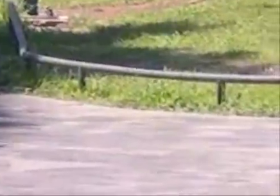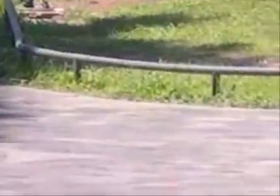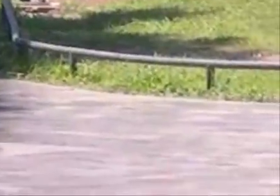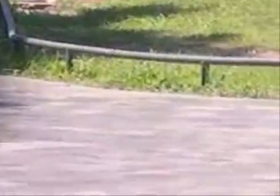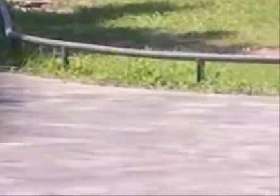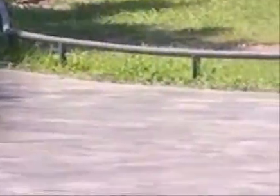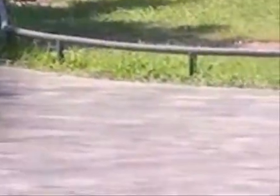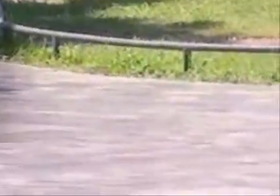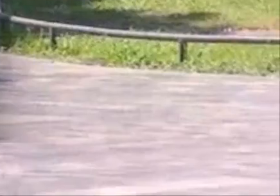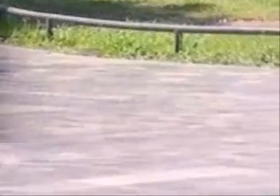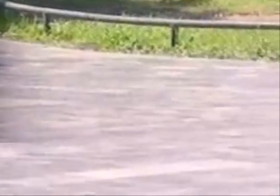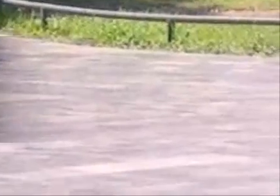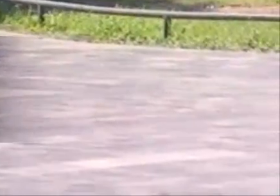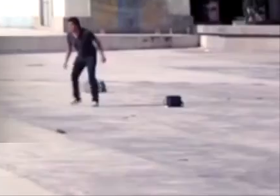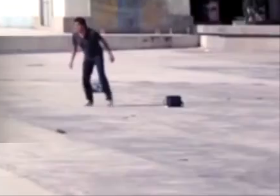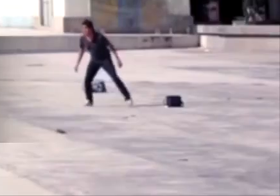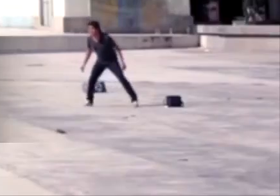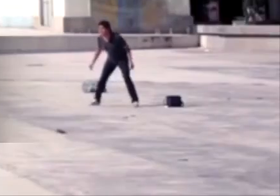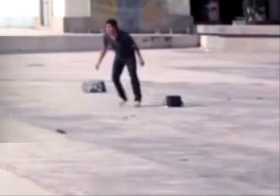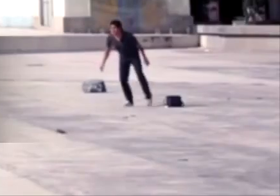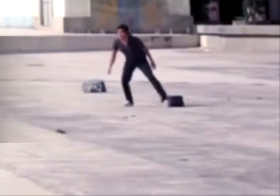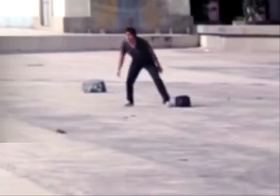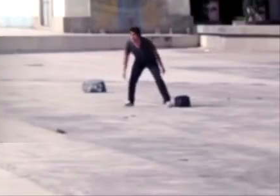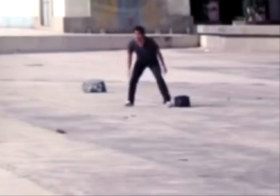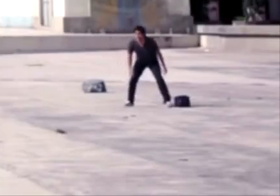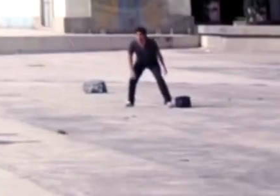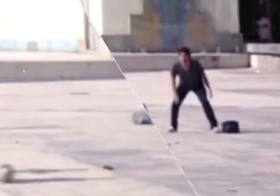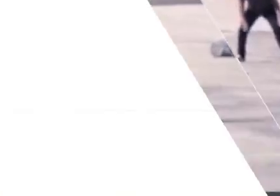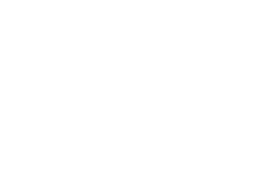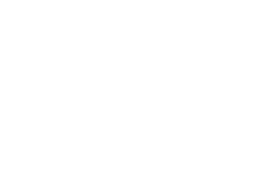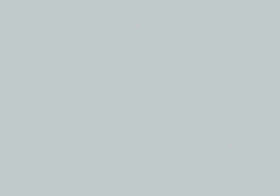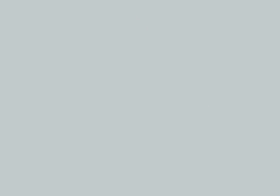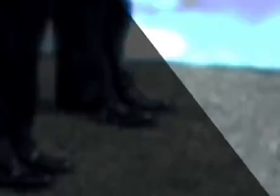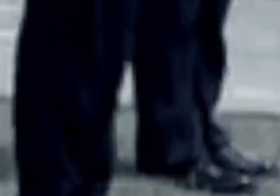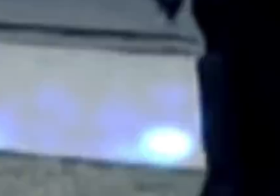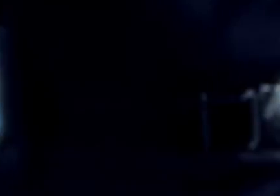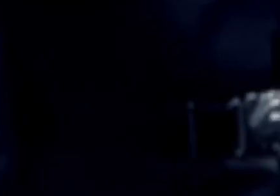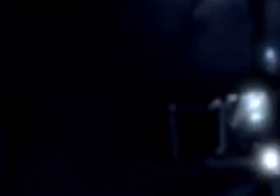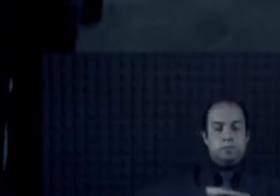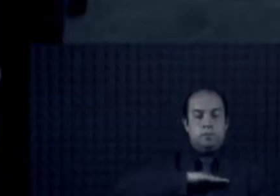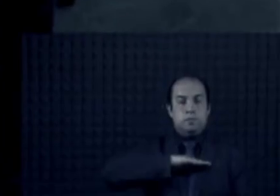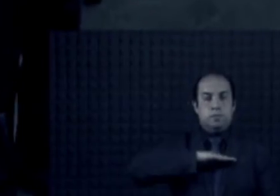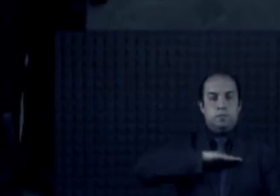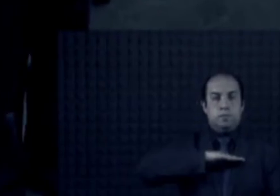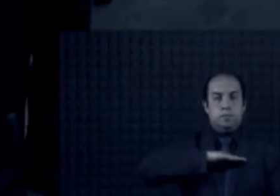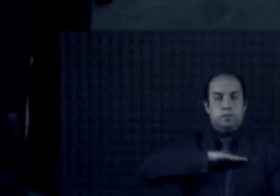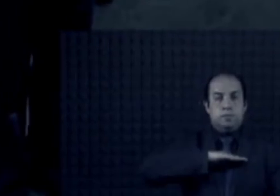para el esclarecimiento de decisiones políticas tomadas en el pasado.